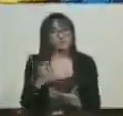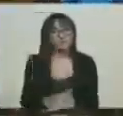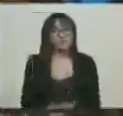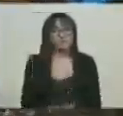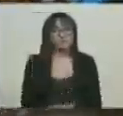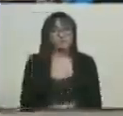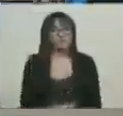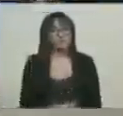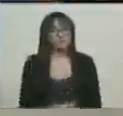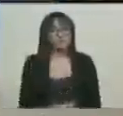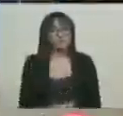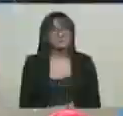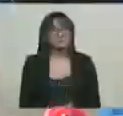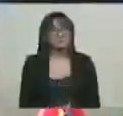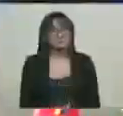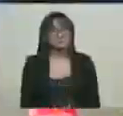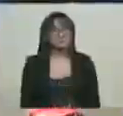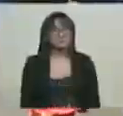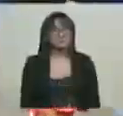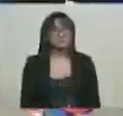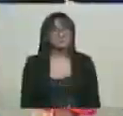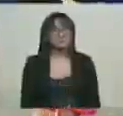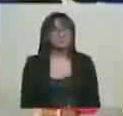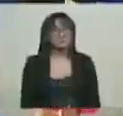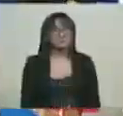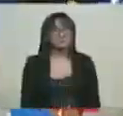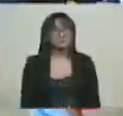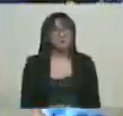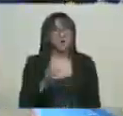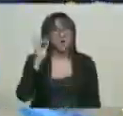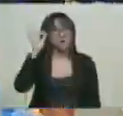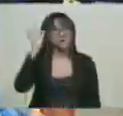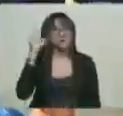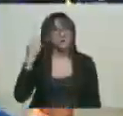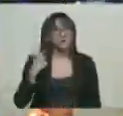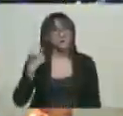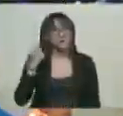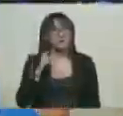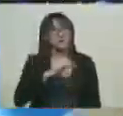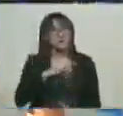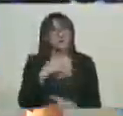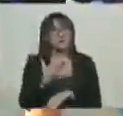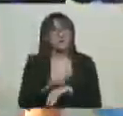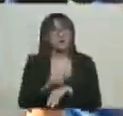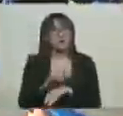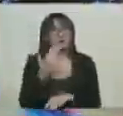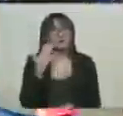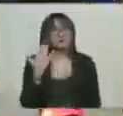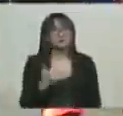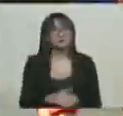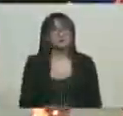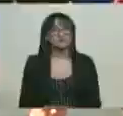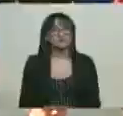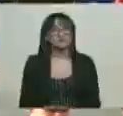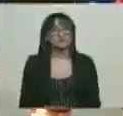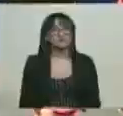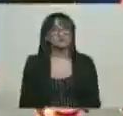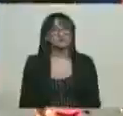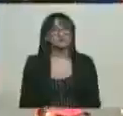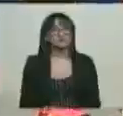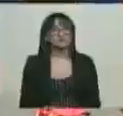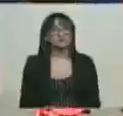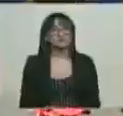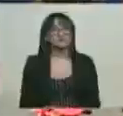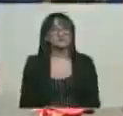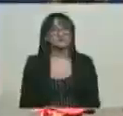y a sus candidatos para el Consejo Legislativo del Estado Monagas. No caminen tan rápido, mija.